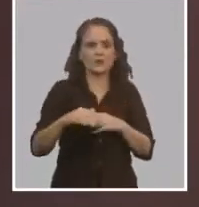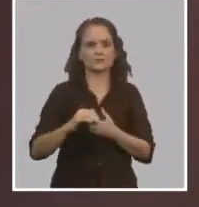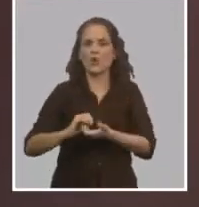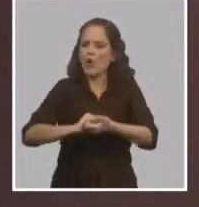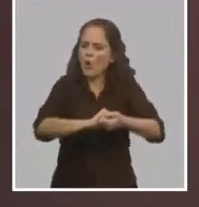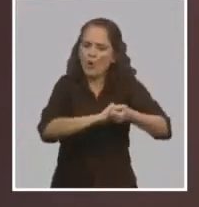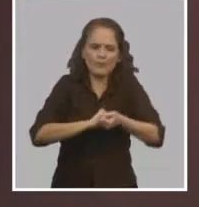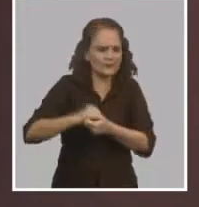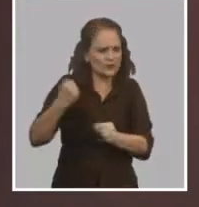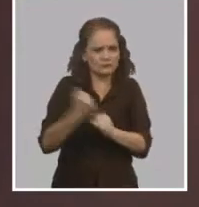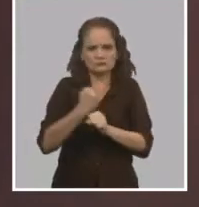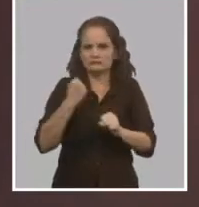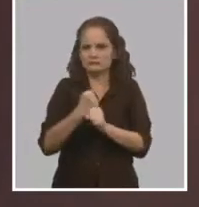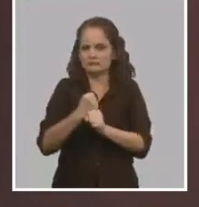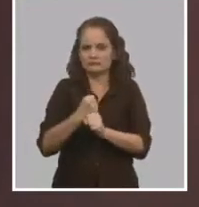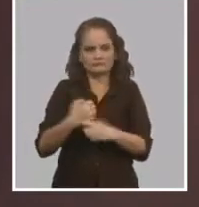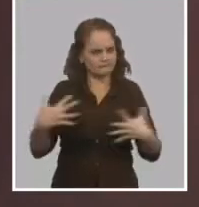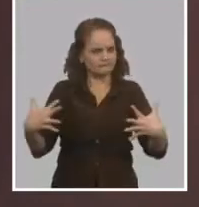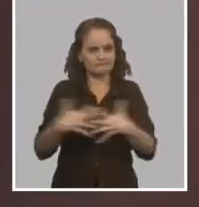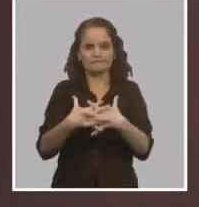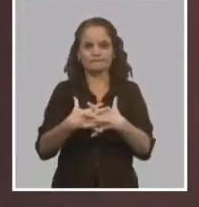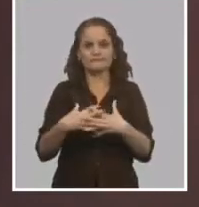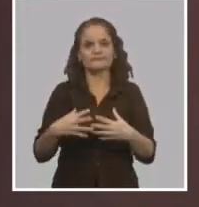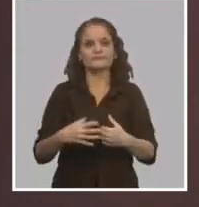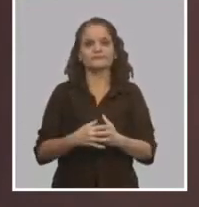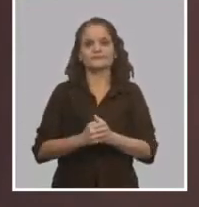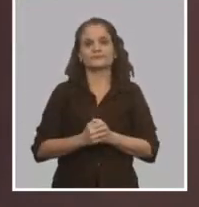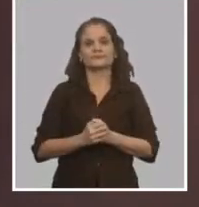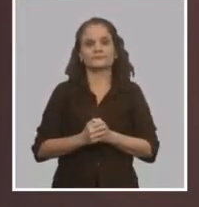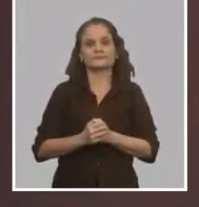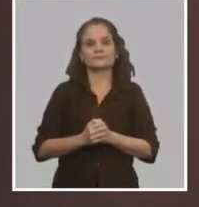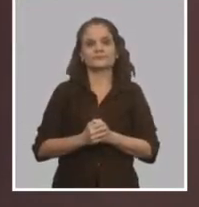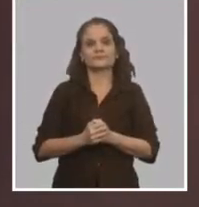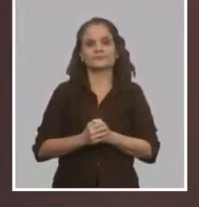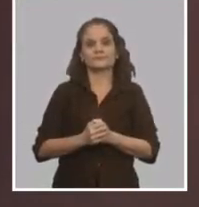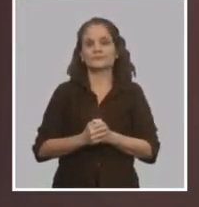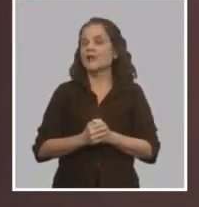es un científico.